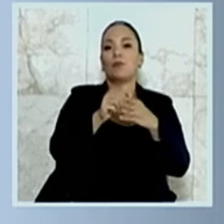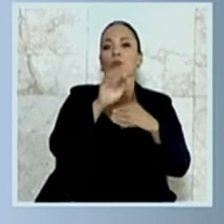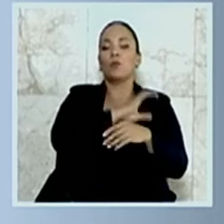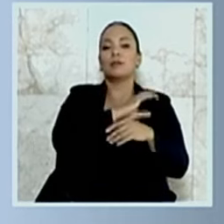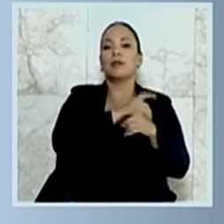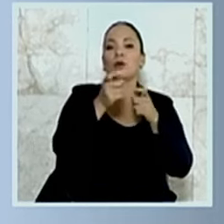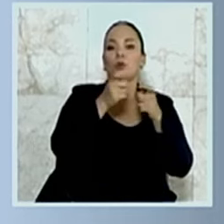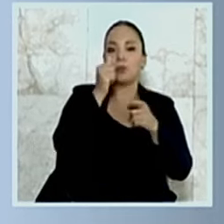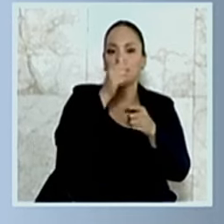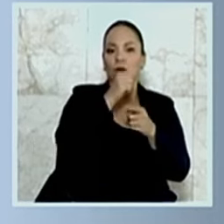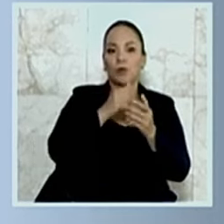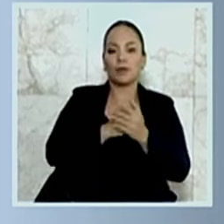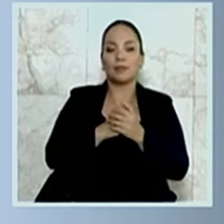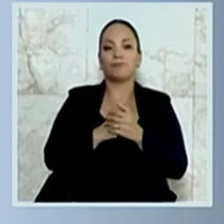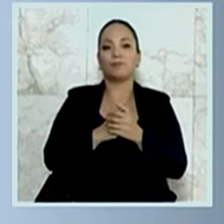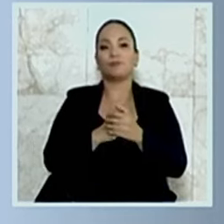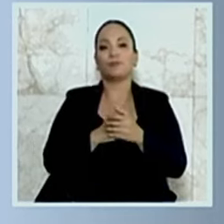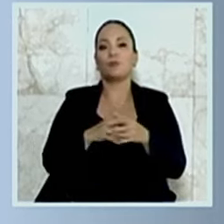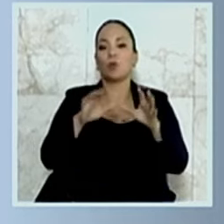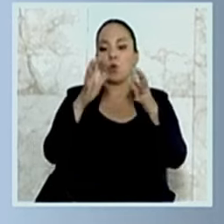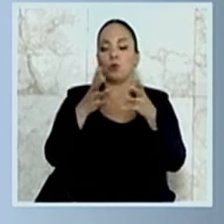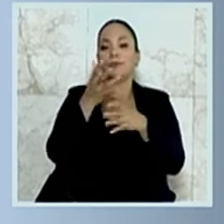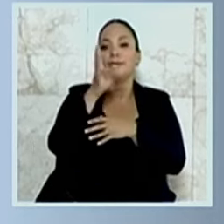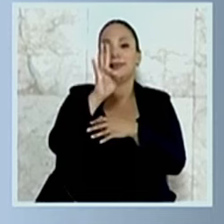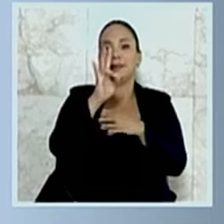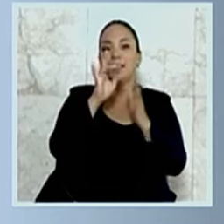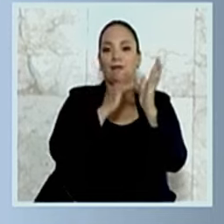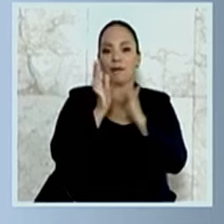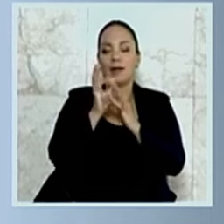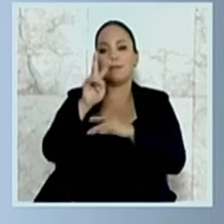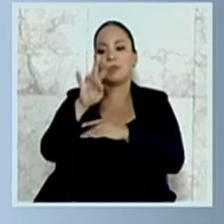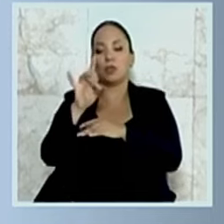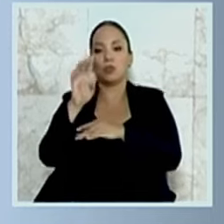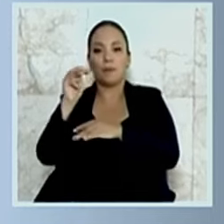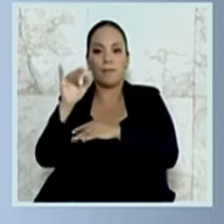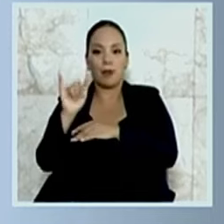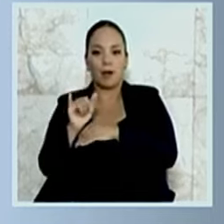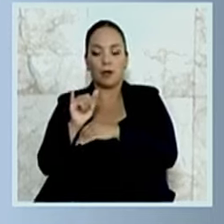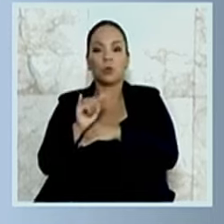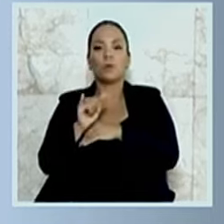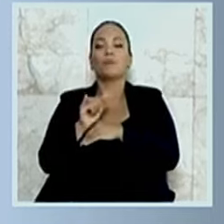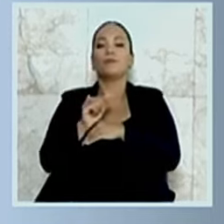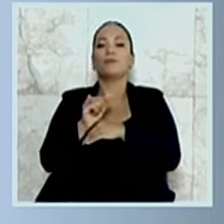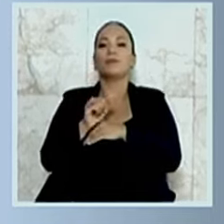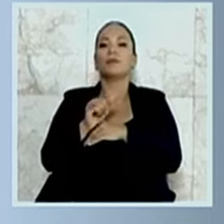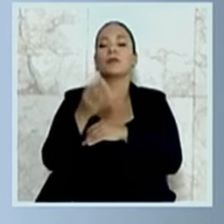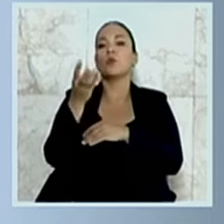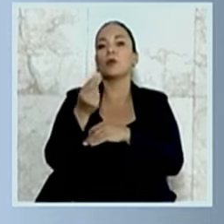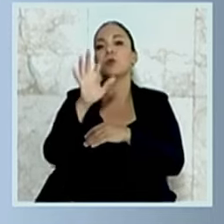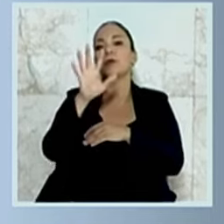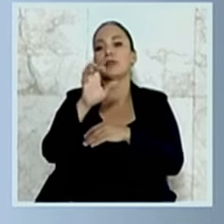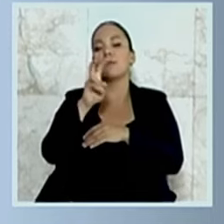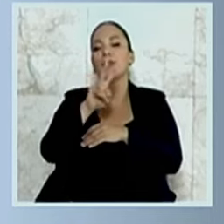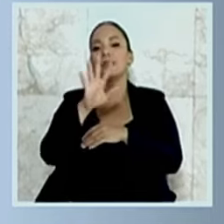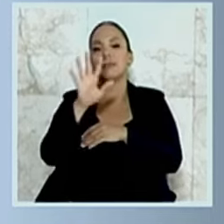ha permitido trabajar en 26 operaciones conjuntas y 3 lideradas por la Policía de Control de